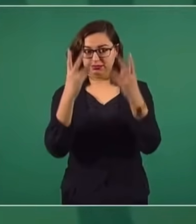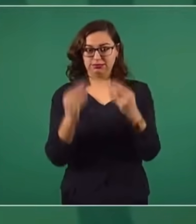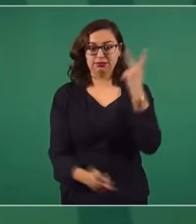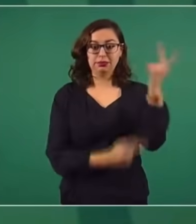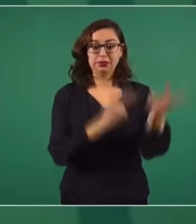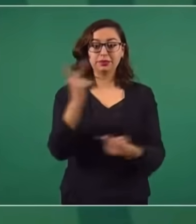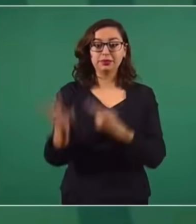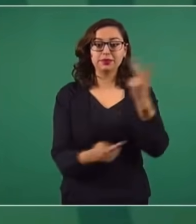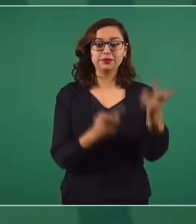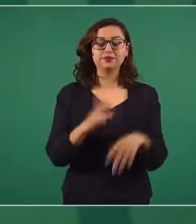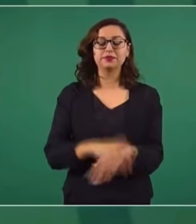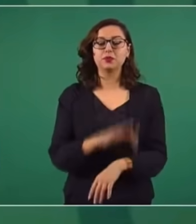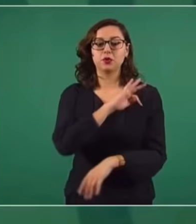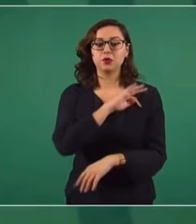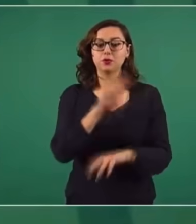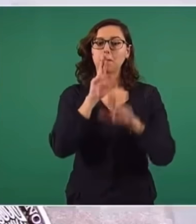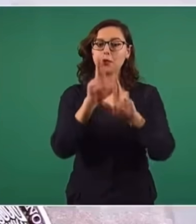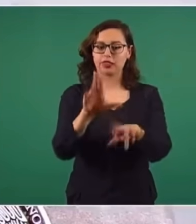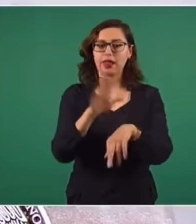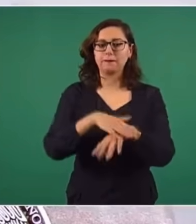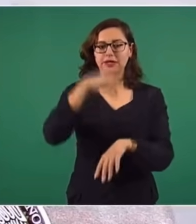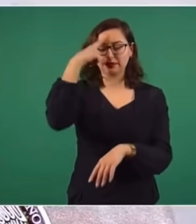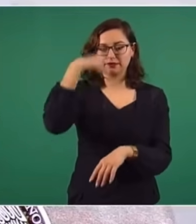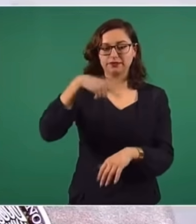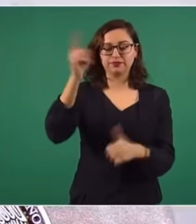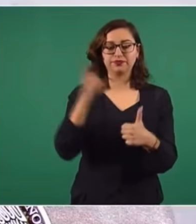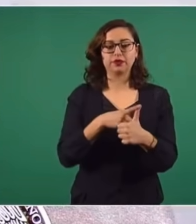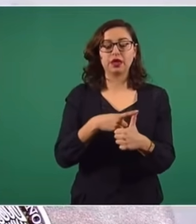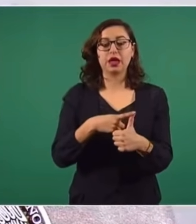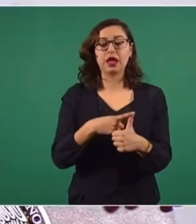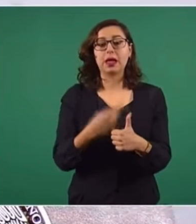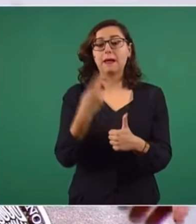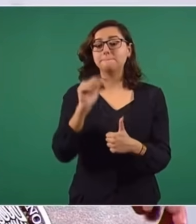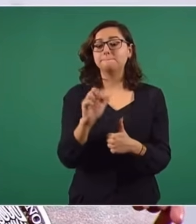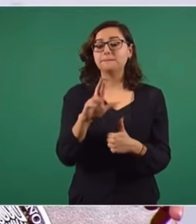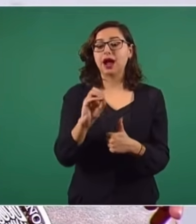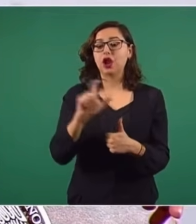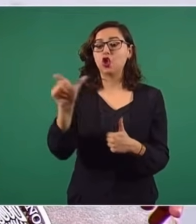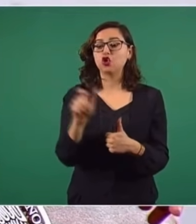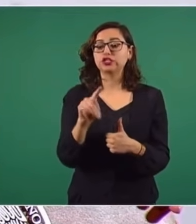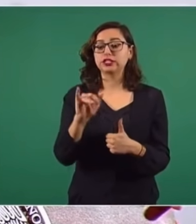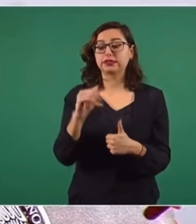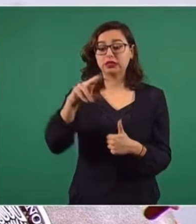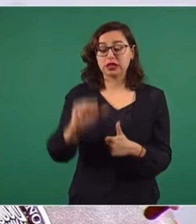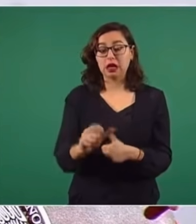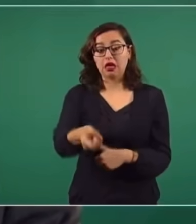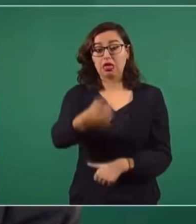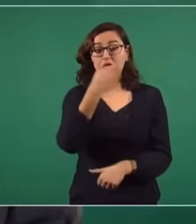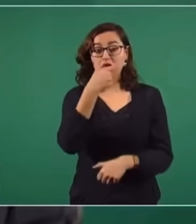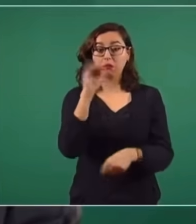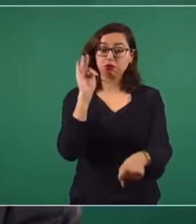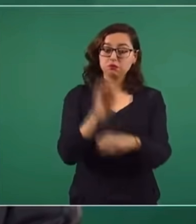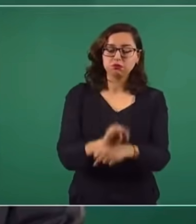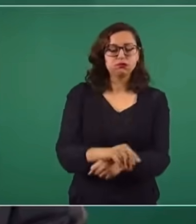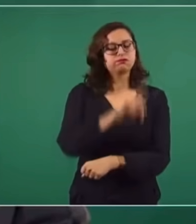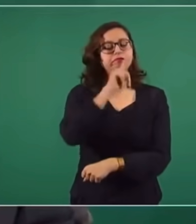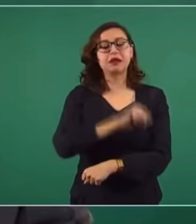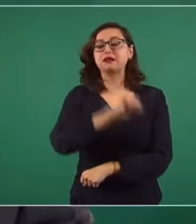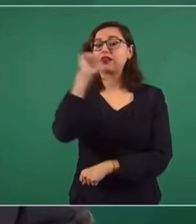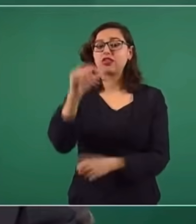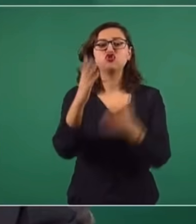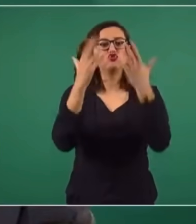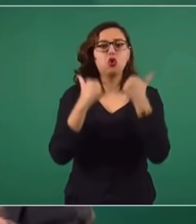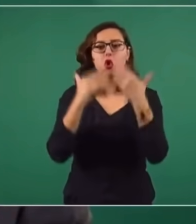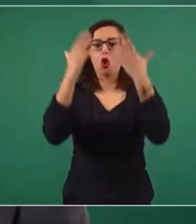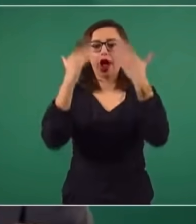claras, la respuesta es directa. Paroxetina es un fármaco que no previene COVID, no hay fármaco alguno que prevenga el